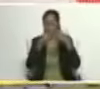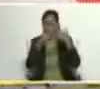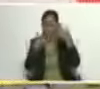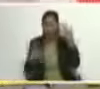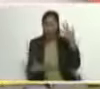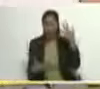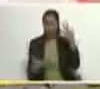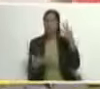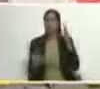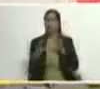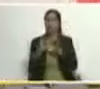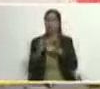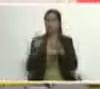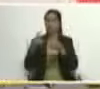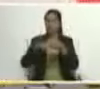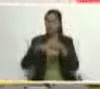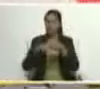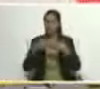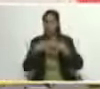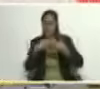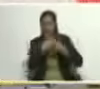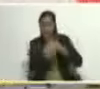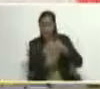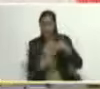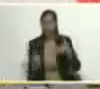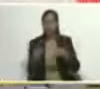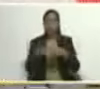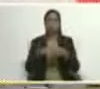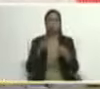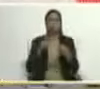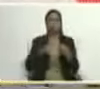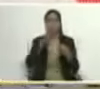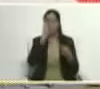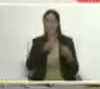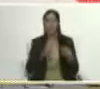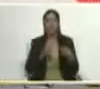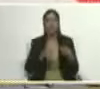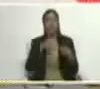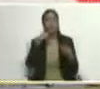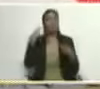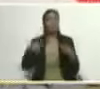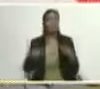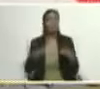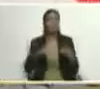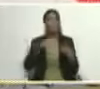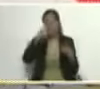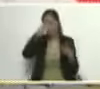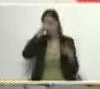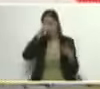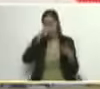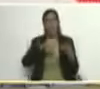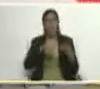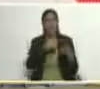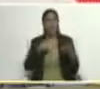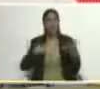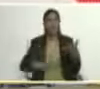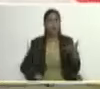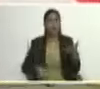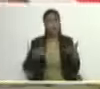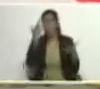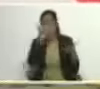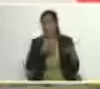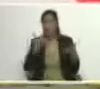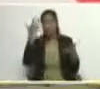los continentes y las regiones. Brasil, Rusia, India, China, Sudáfrica, y ahora